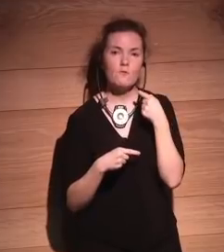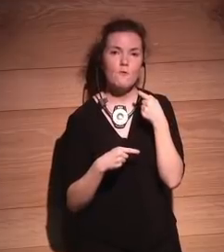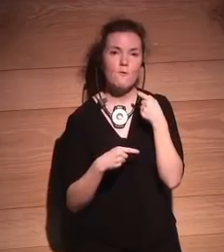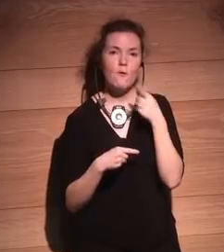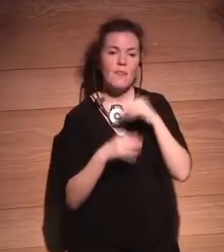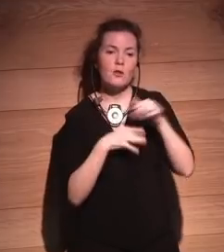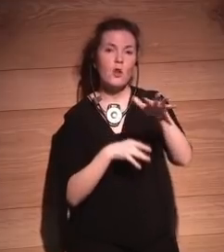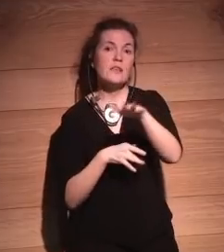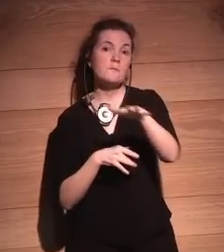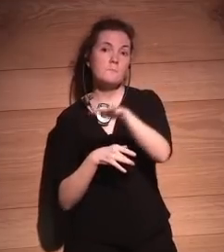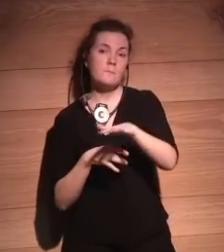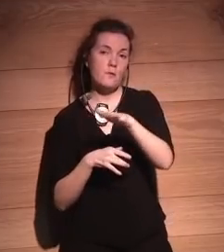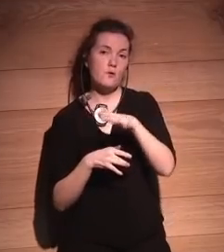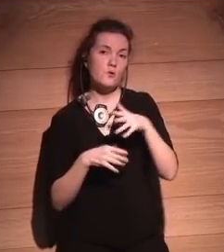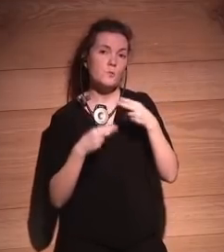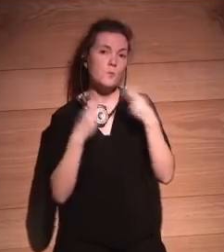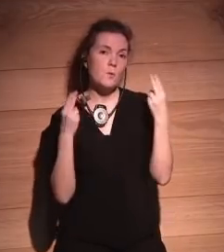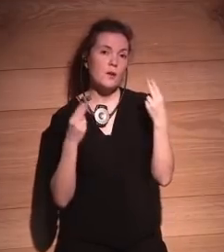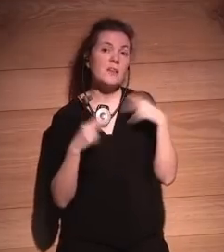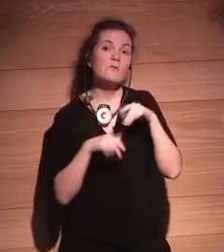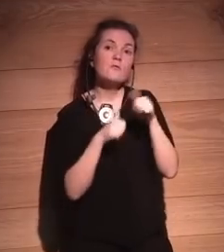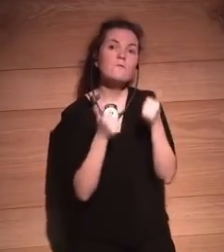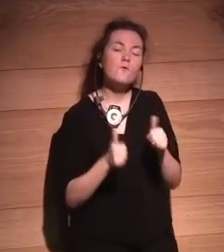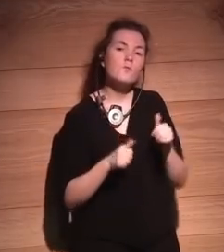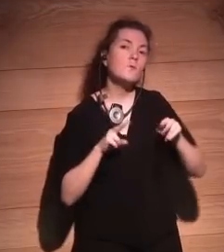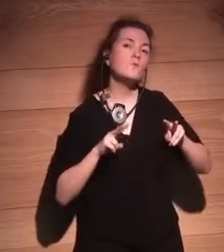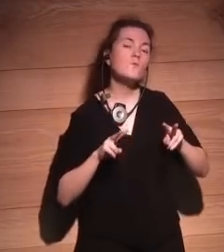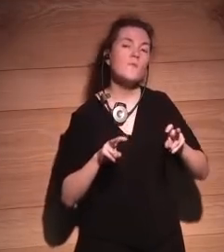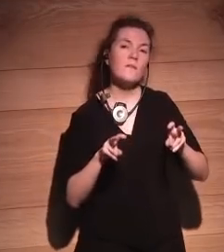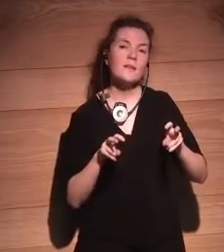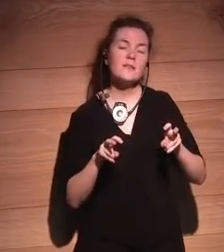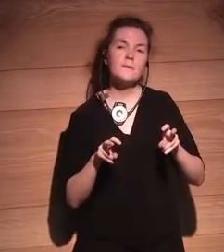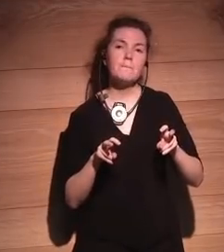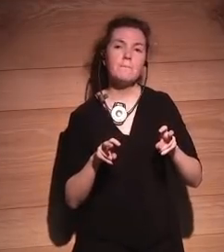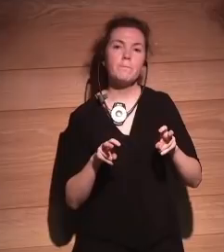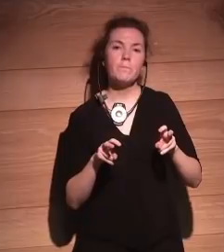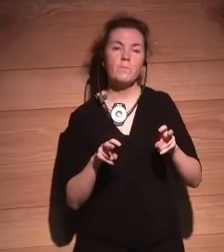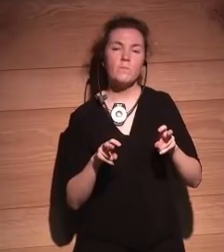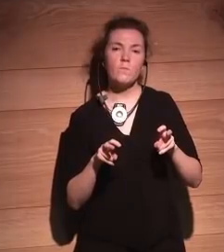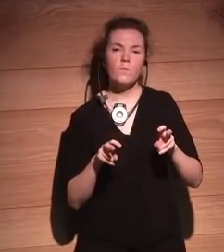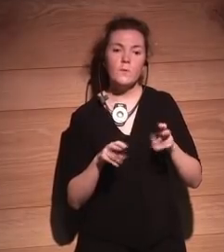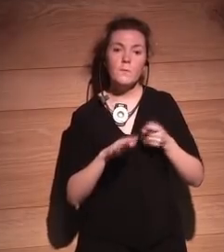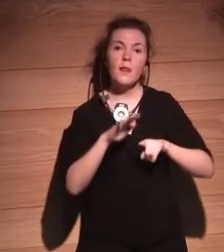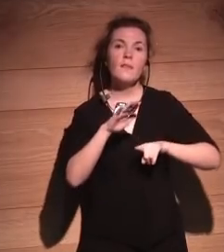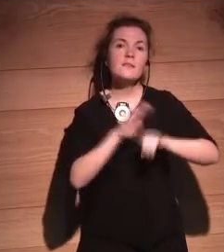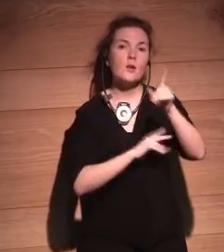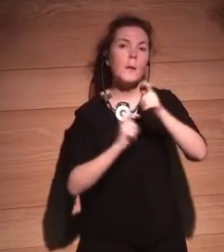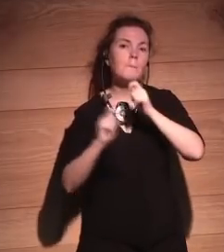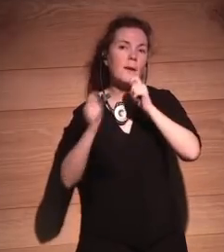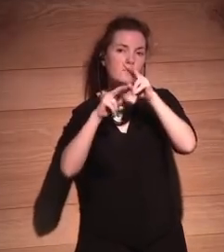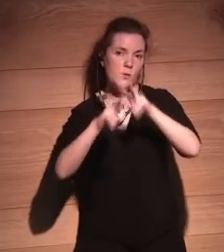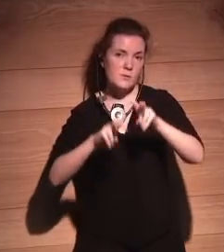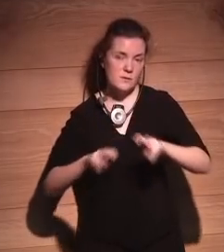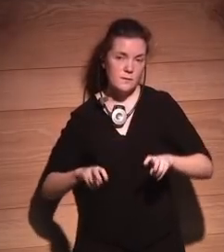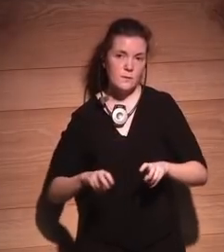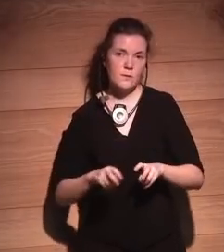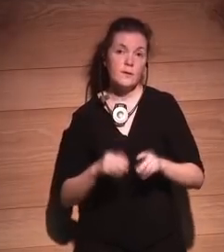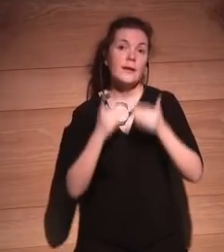dentro de los espacios públicos y esas formas nuevas que es de desarrollar el periodismo de